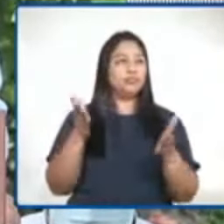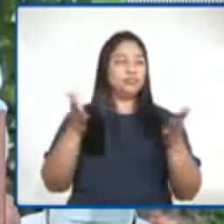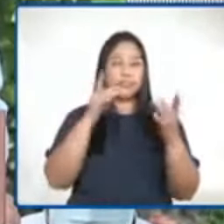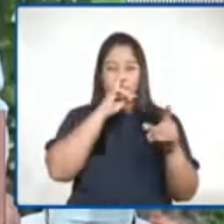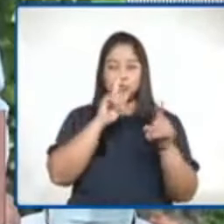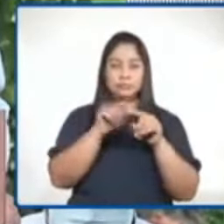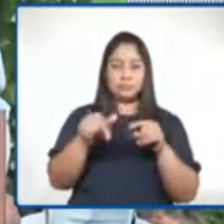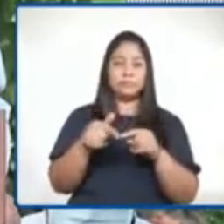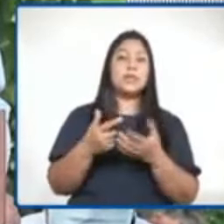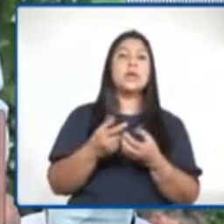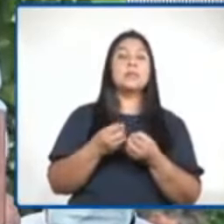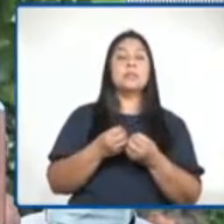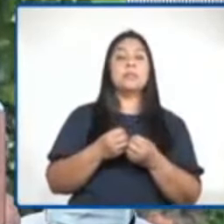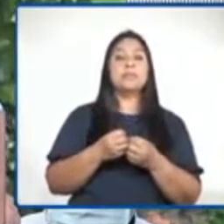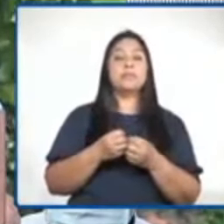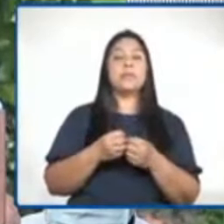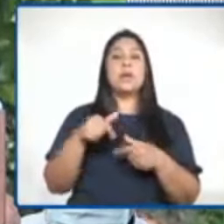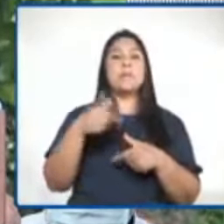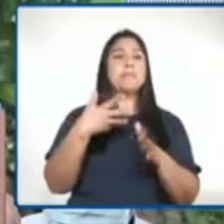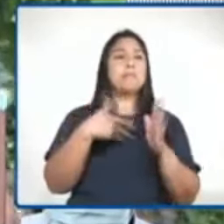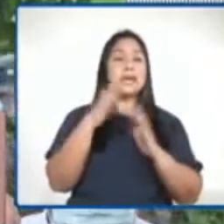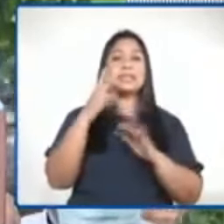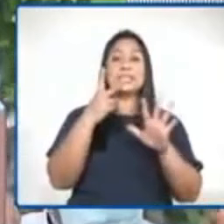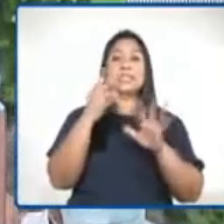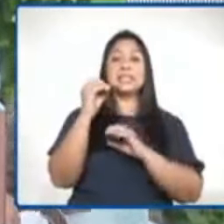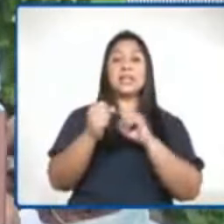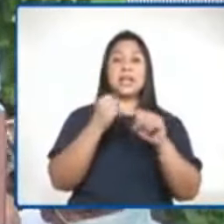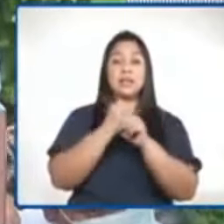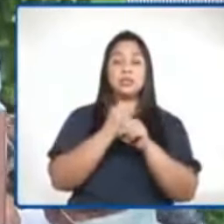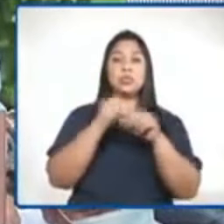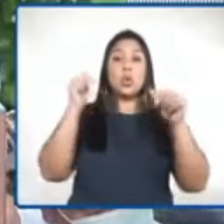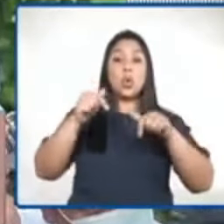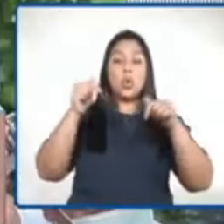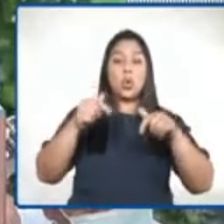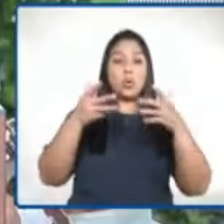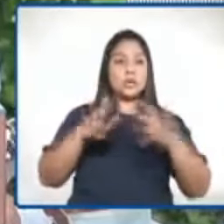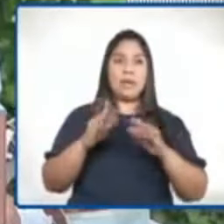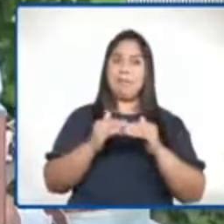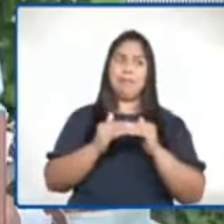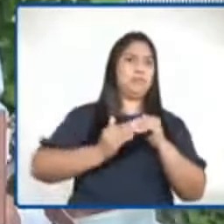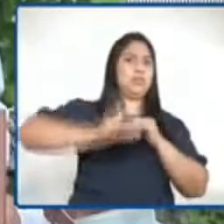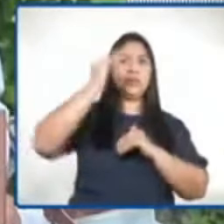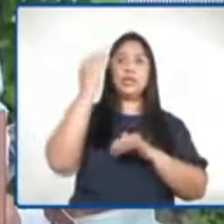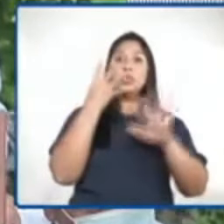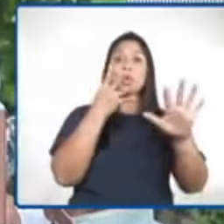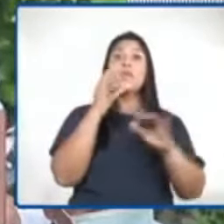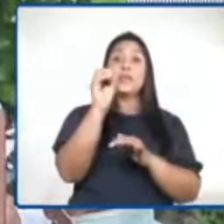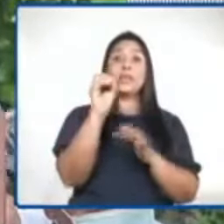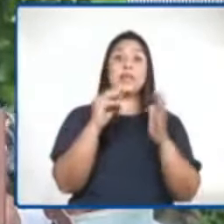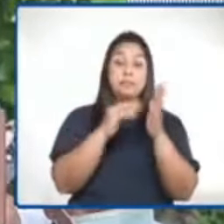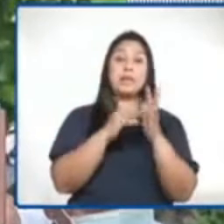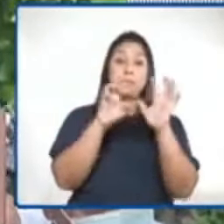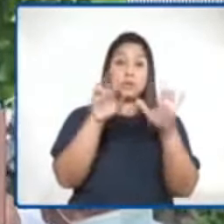personas que de más de 70 años. Y el día de hoy habíamos sobrepasado ya los 90 mil personas